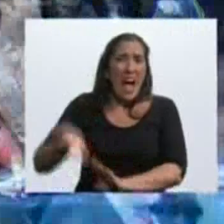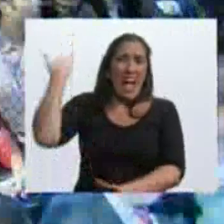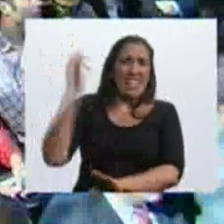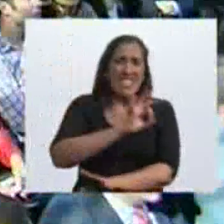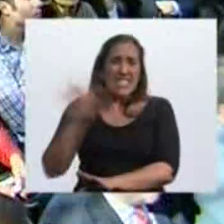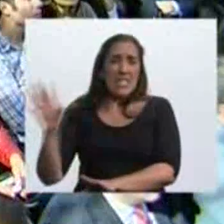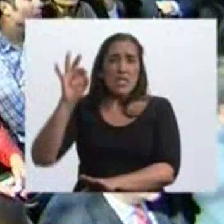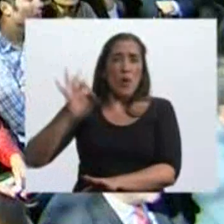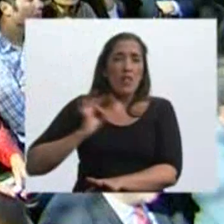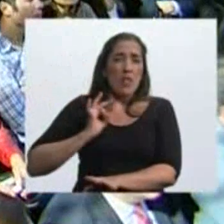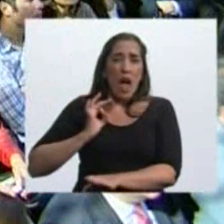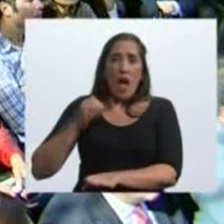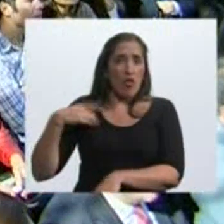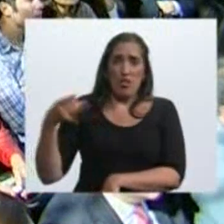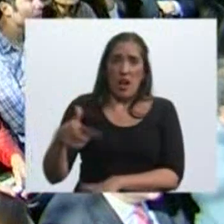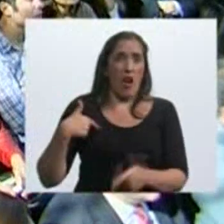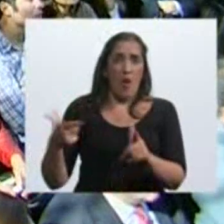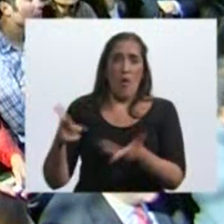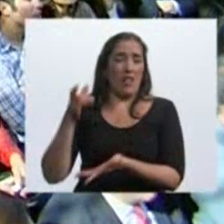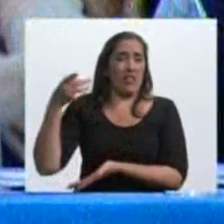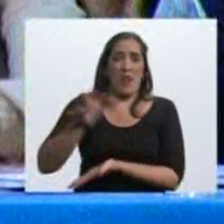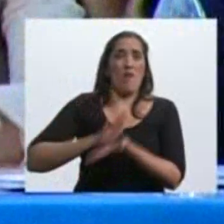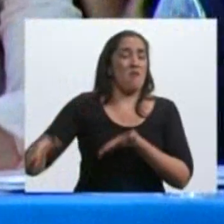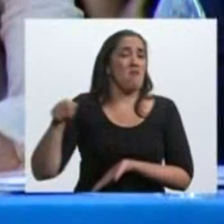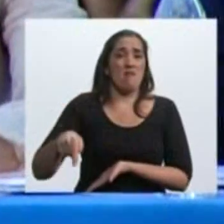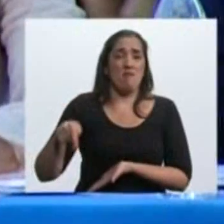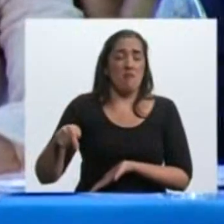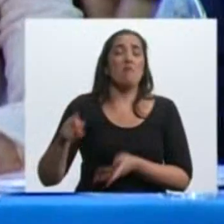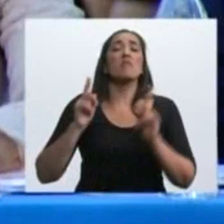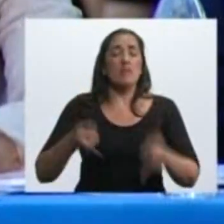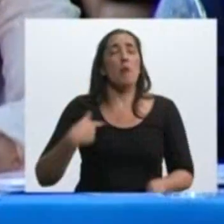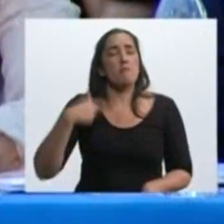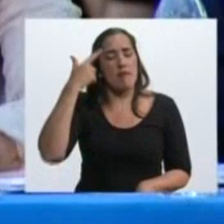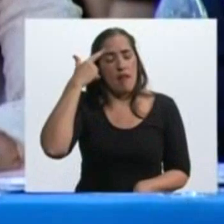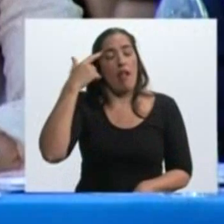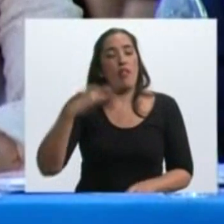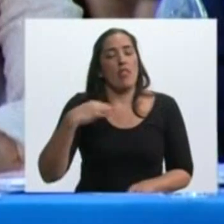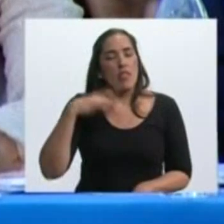los teníamos en la República Argentina. Acá me quiero acordarme también, mira qué cosa.